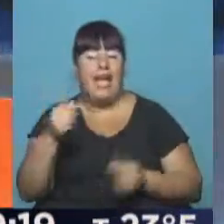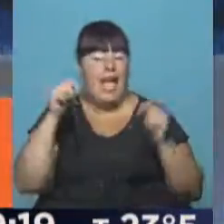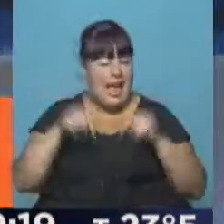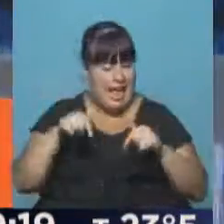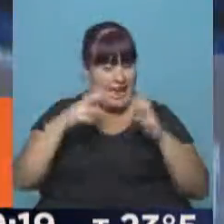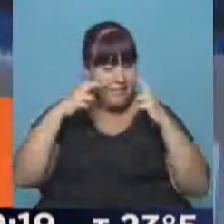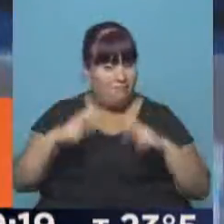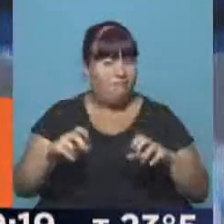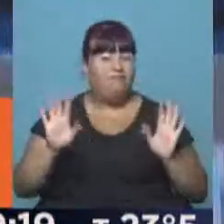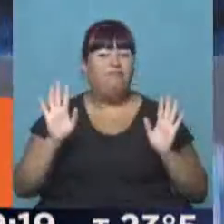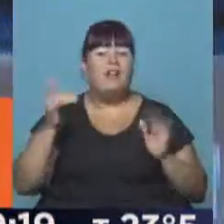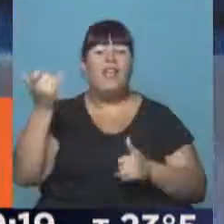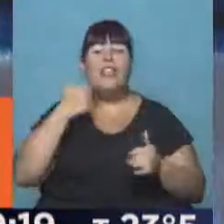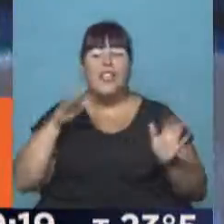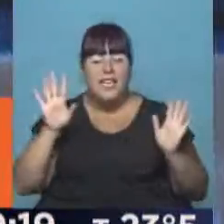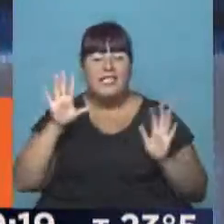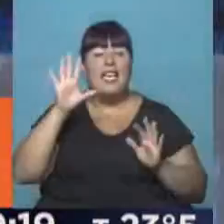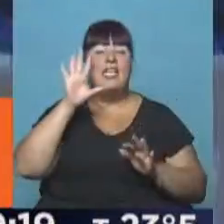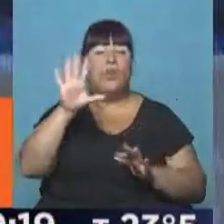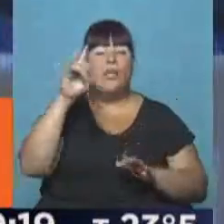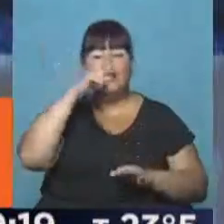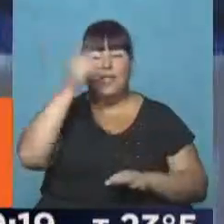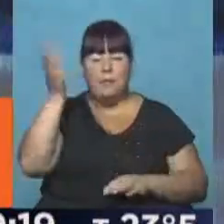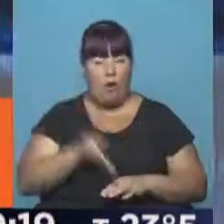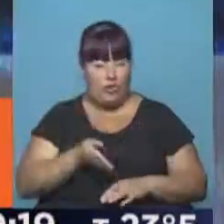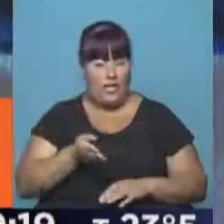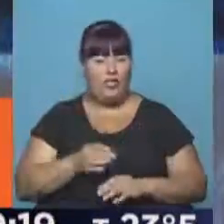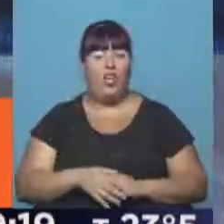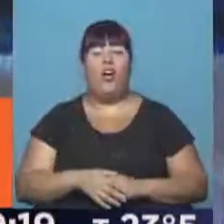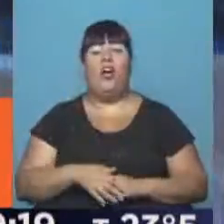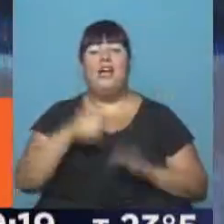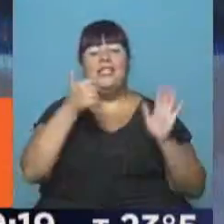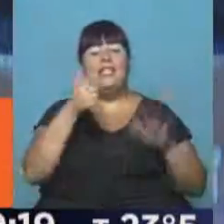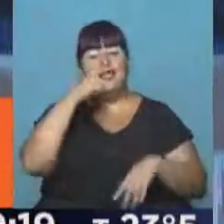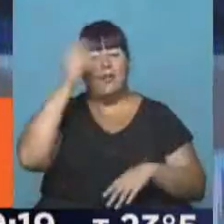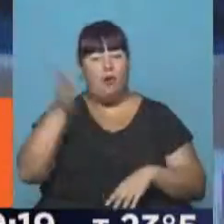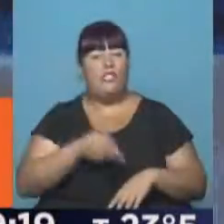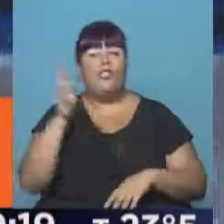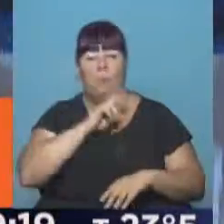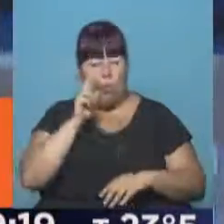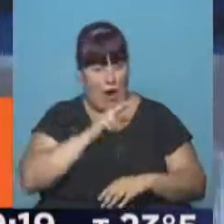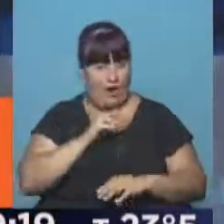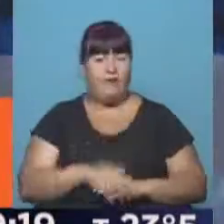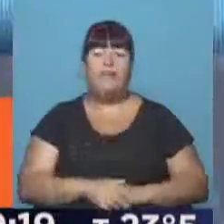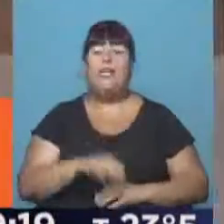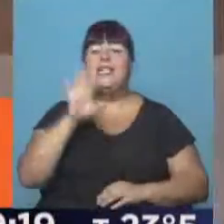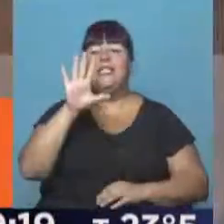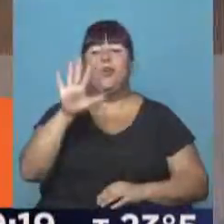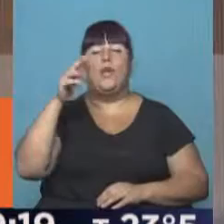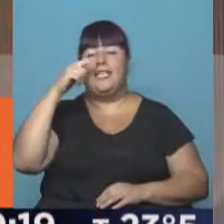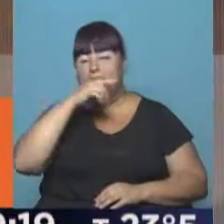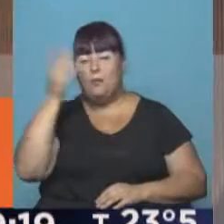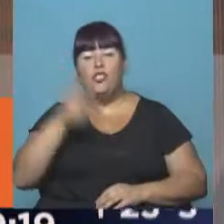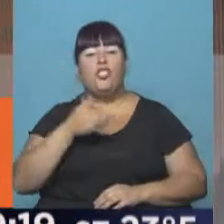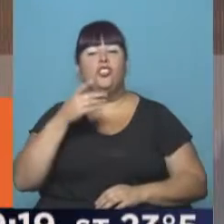este estudio nos dice que el 57% el 67 por ciento son mujeres y el 57